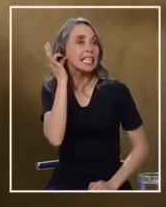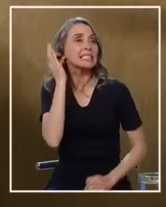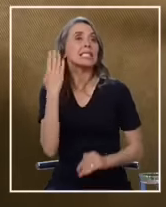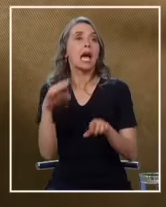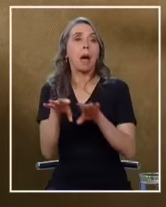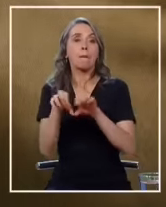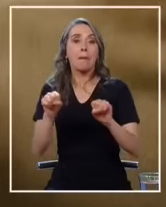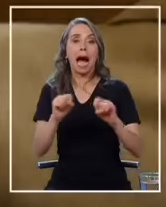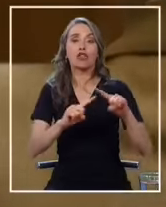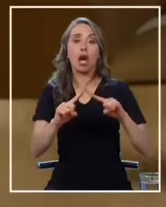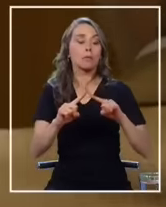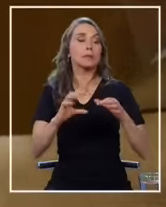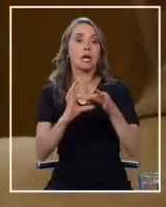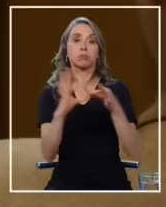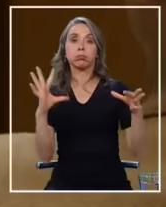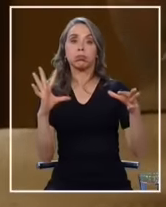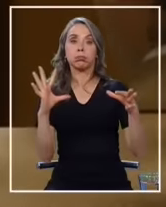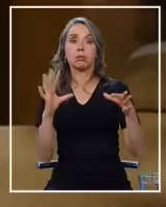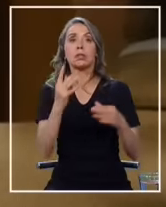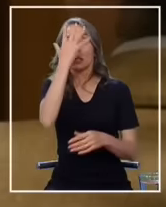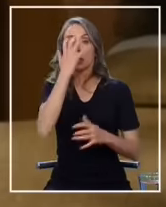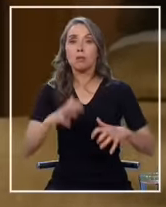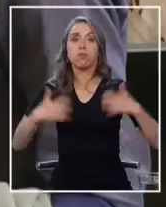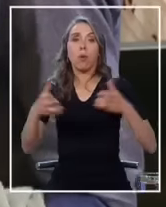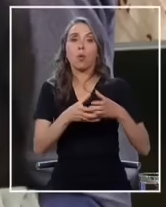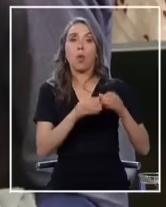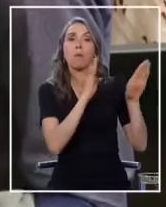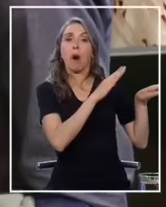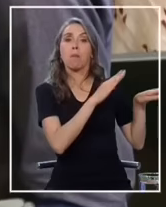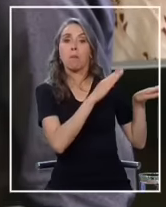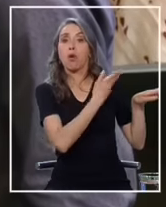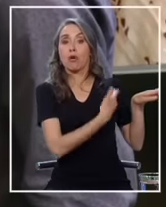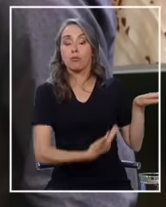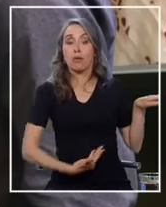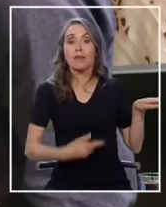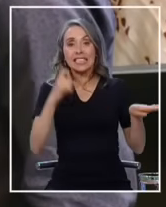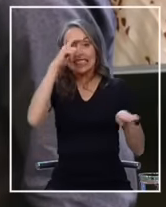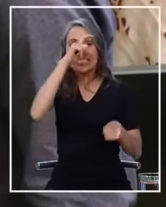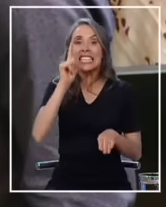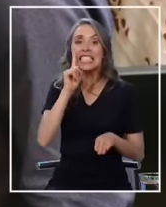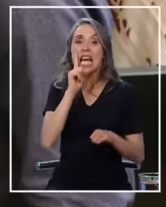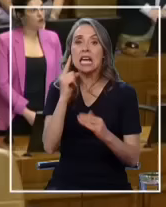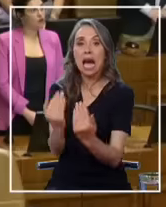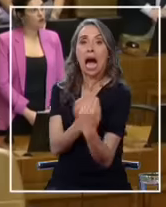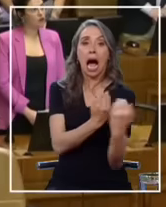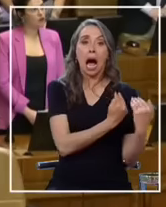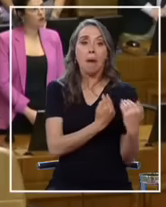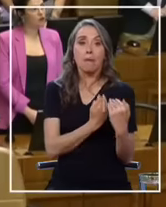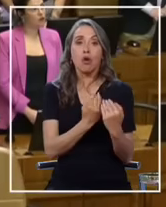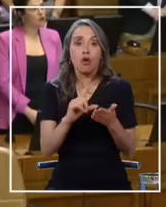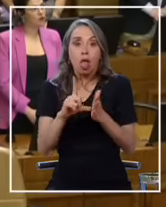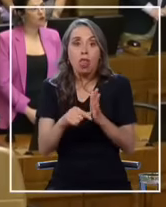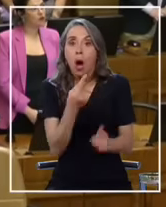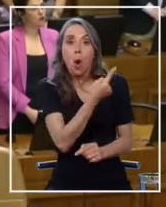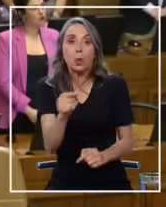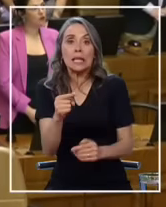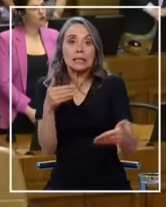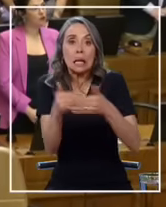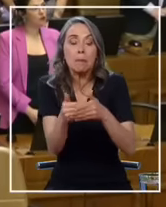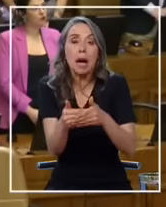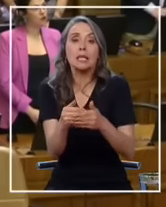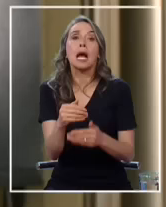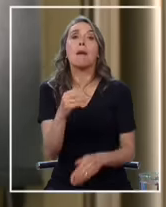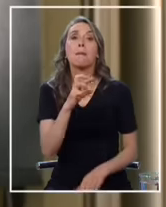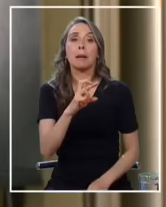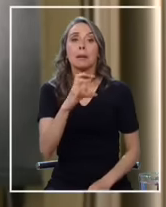rompe el pacto administrativo, lo que ha indignado al oficialismo, que tiene la compleja tarea de buscar respaldos en una semana que lleven al PC a